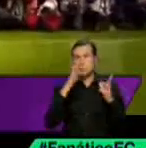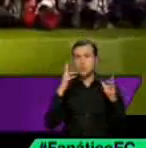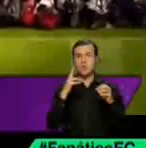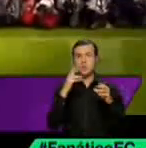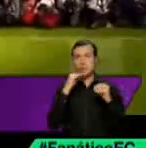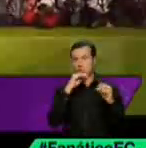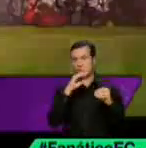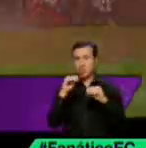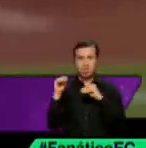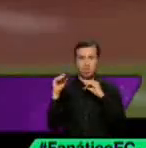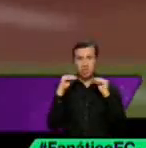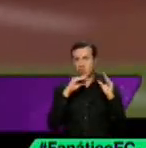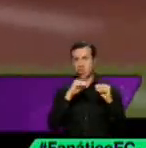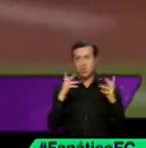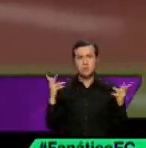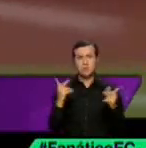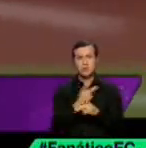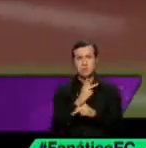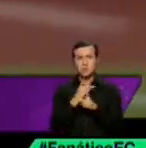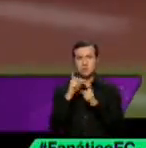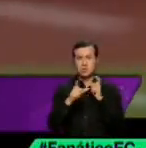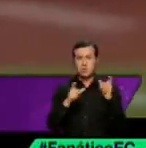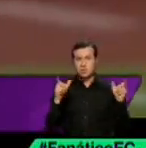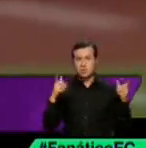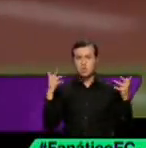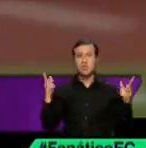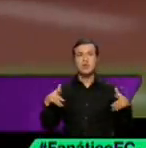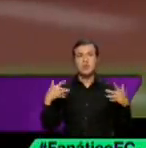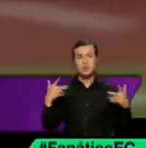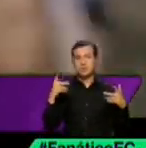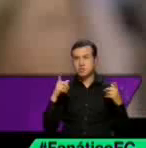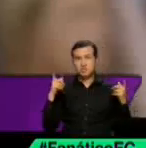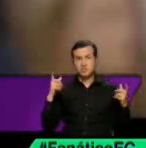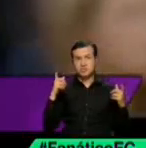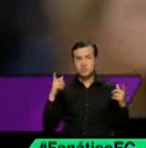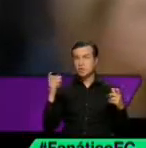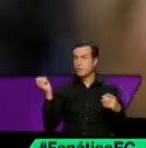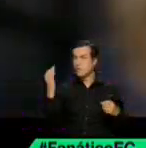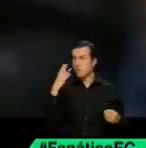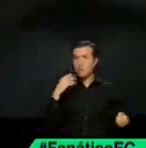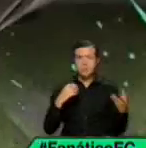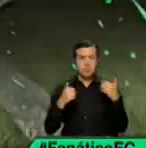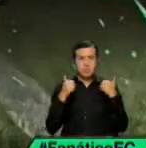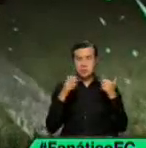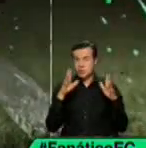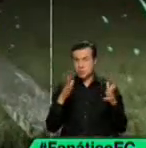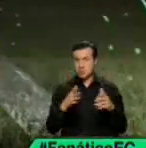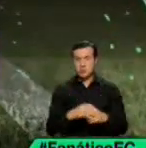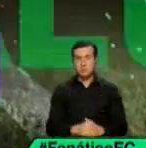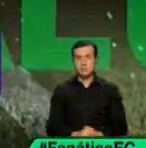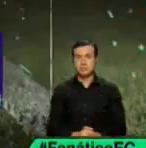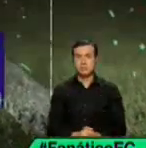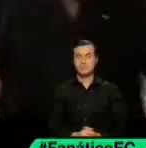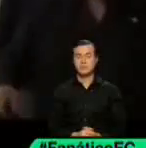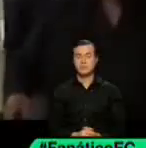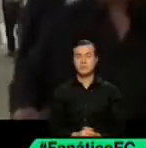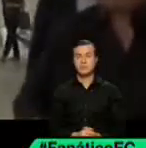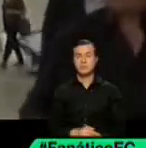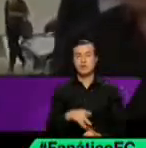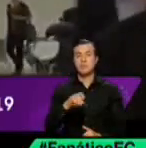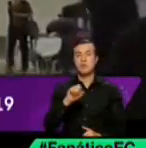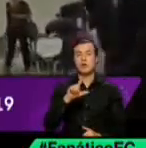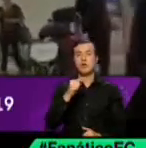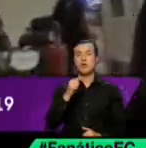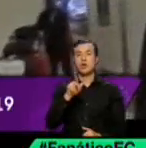día tras día y provocar que los aficionados no estén bien enterados de la situación. Paolo